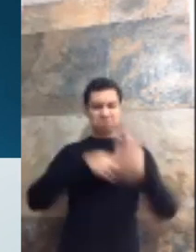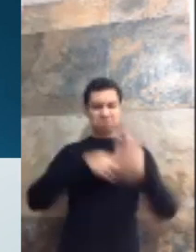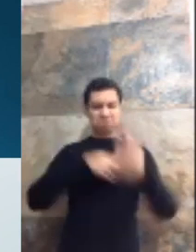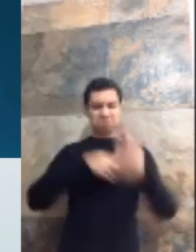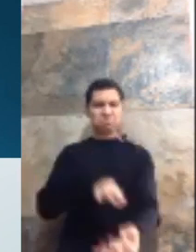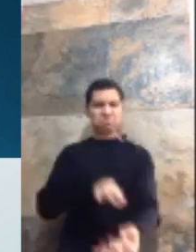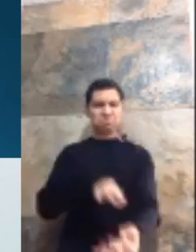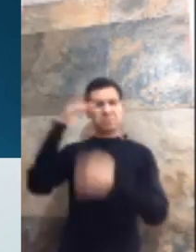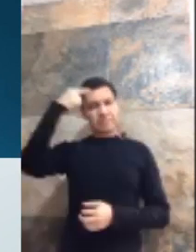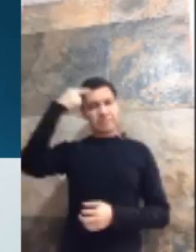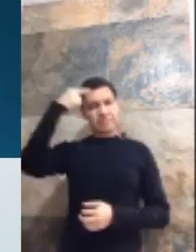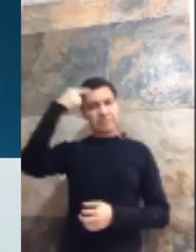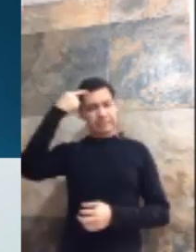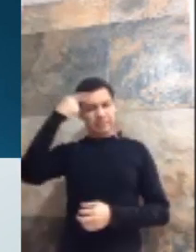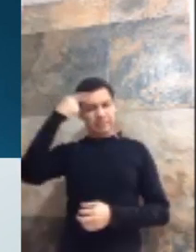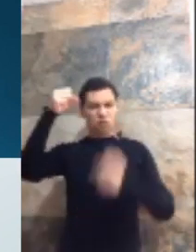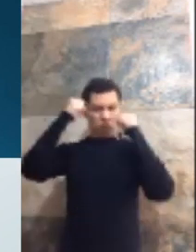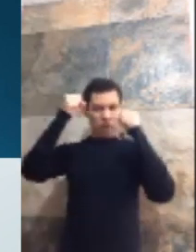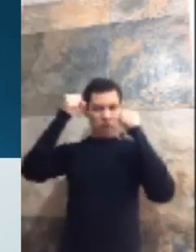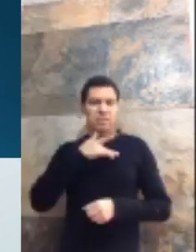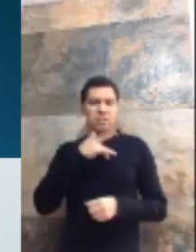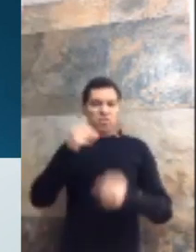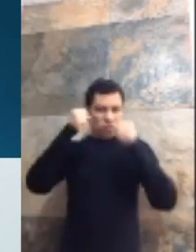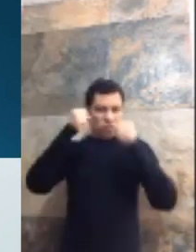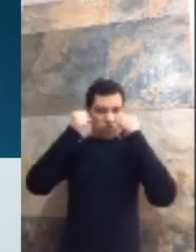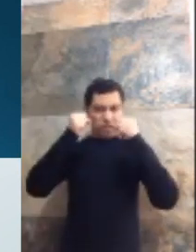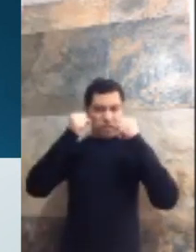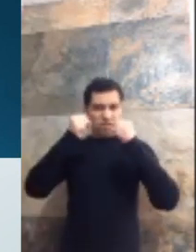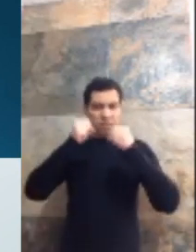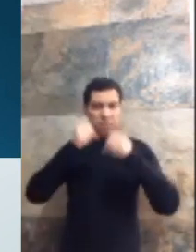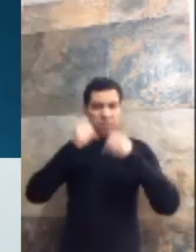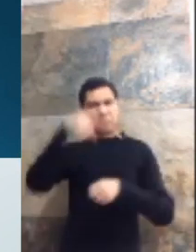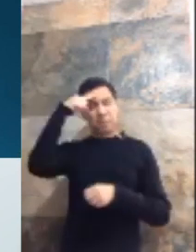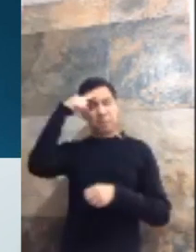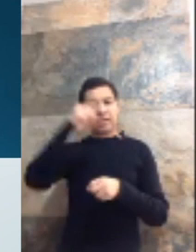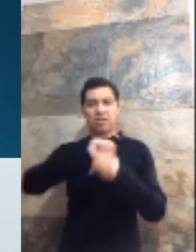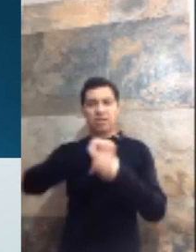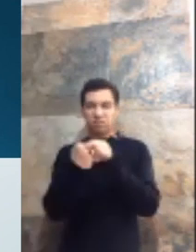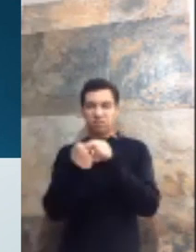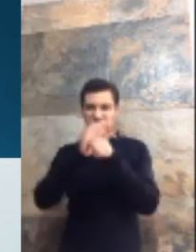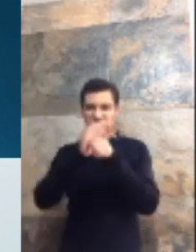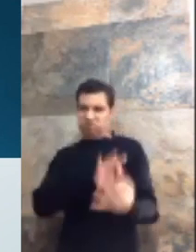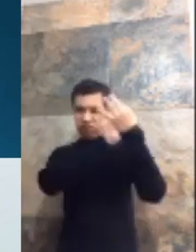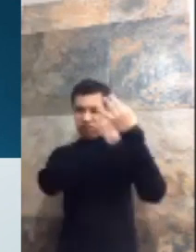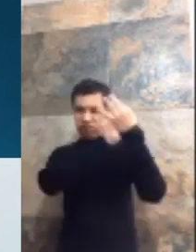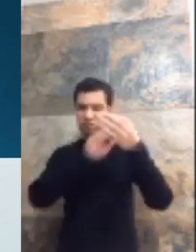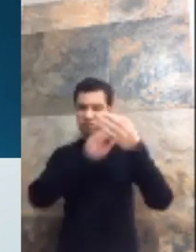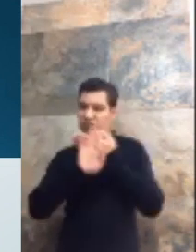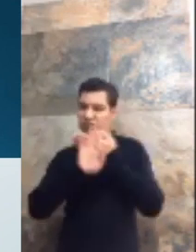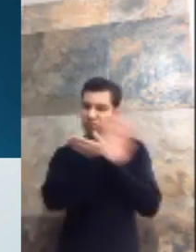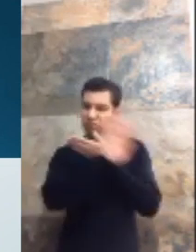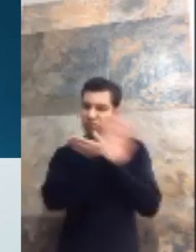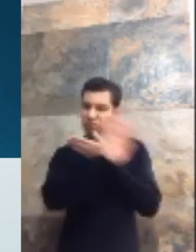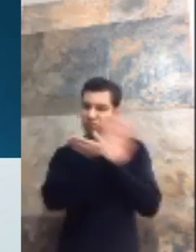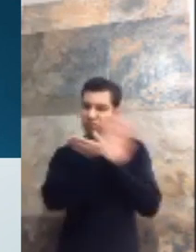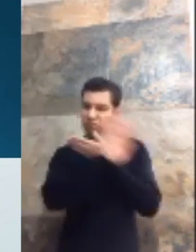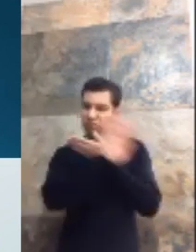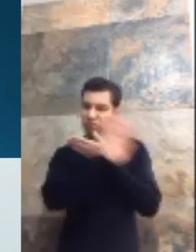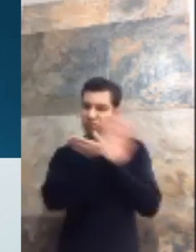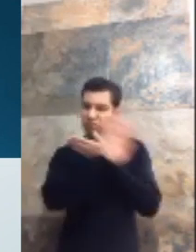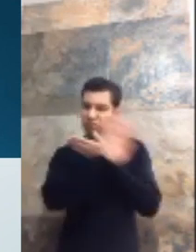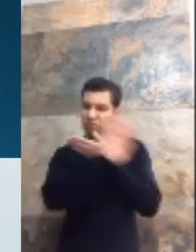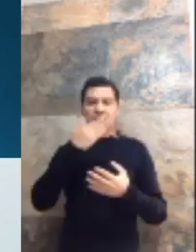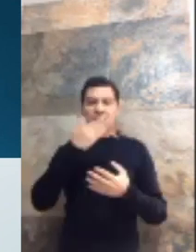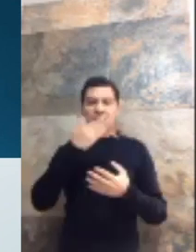mejor preparados en la capacidad de discernir la información a la que tenemos acceso, vamos a